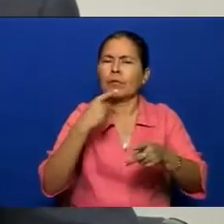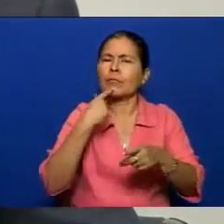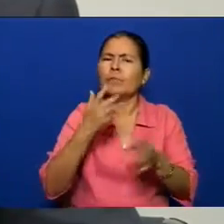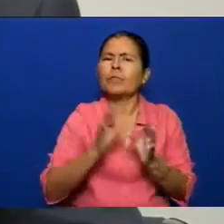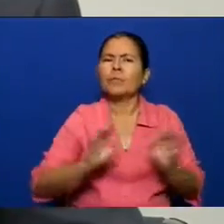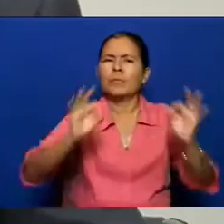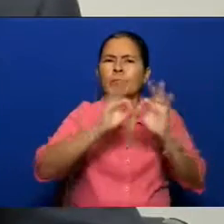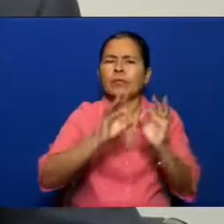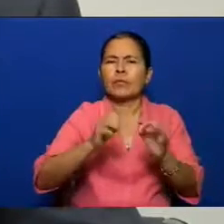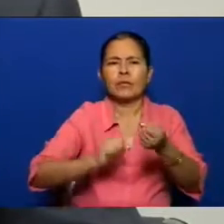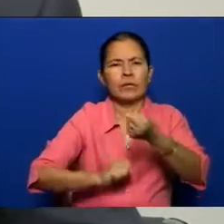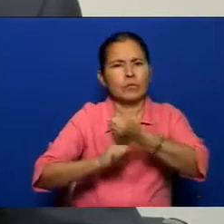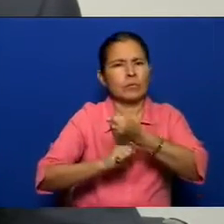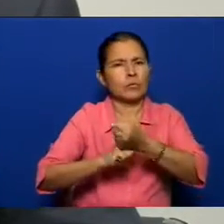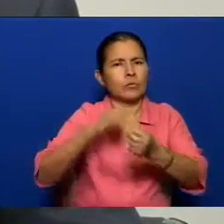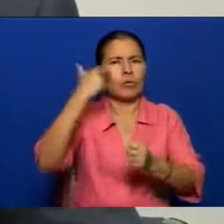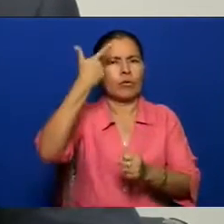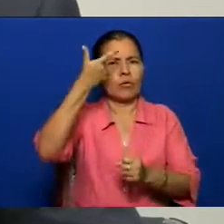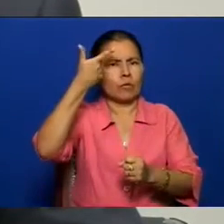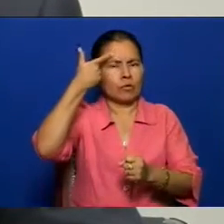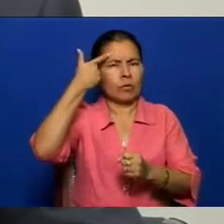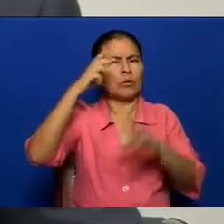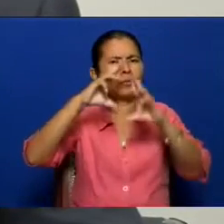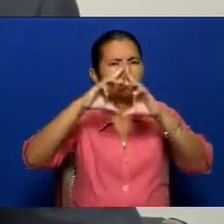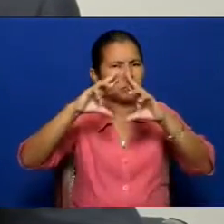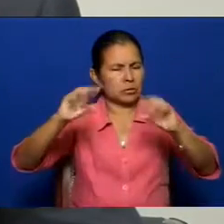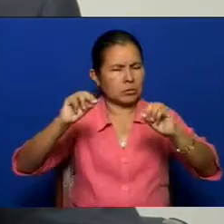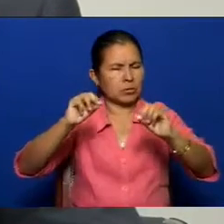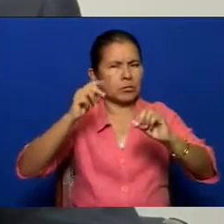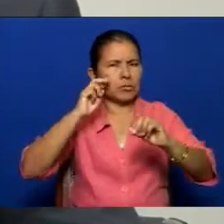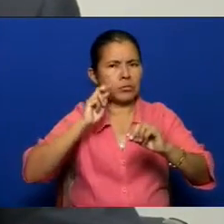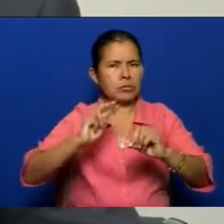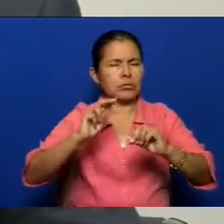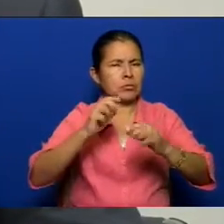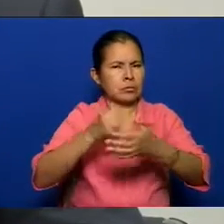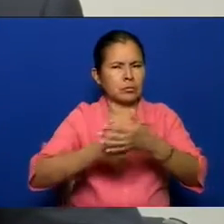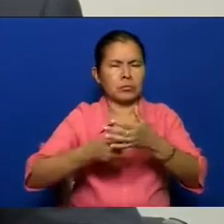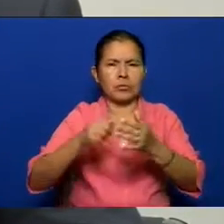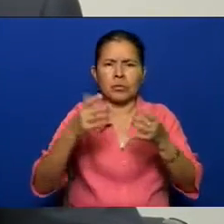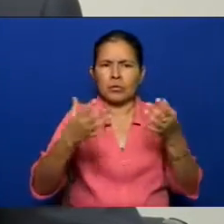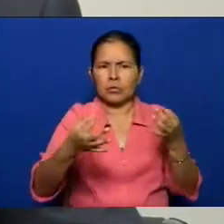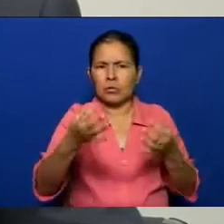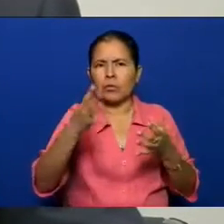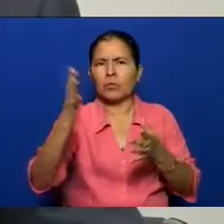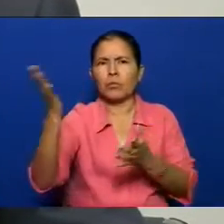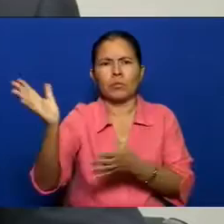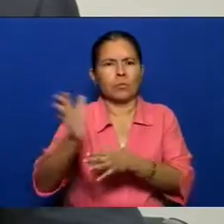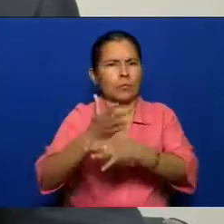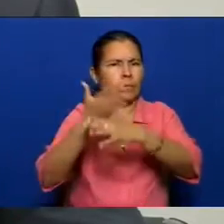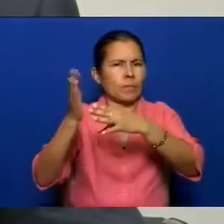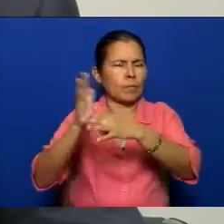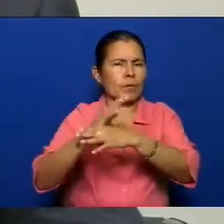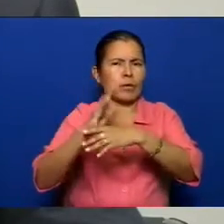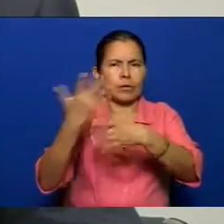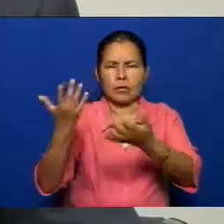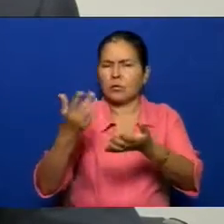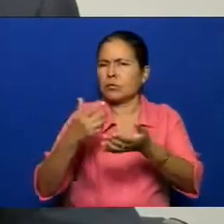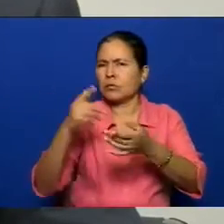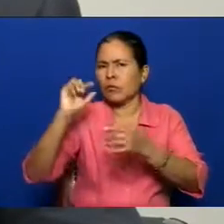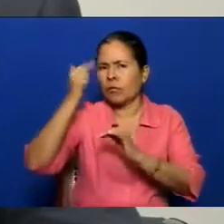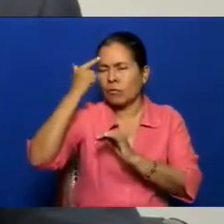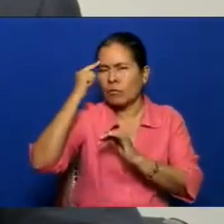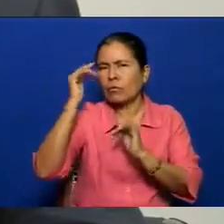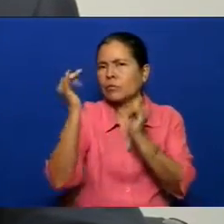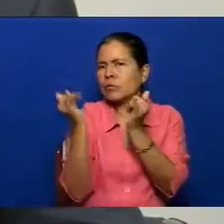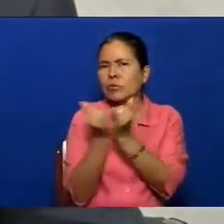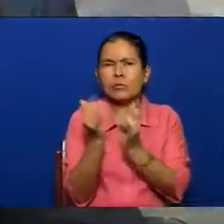nicaragüense. Cuando nos referimos al Estado, estoy refiriéndome obviamente al poder legislativo, al poder judicial, al gobierno